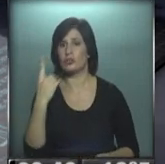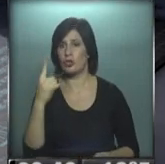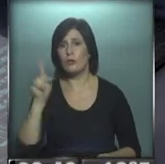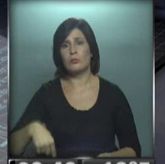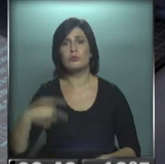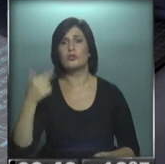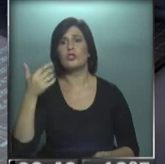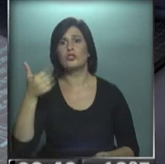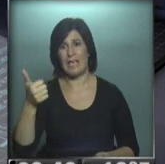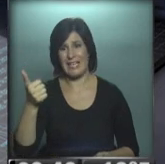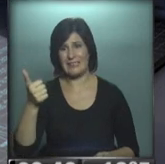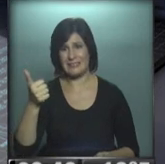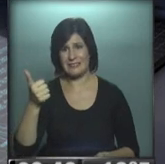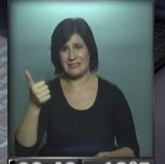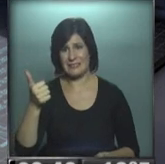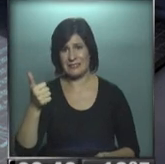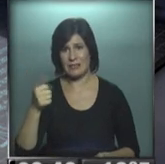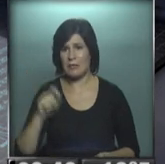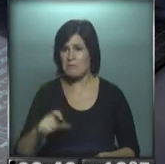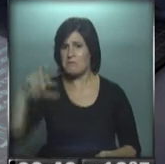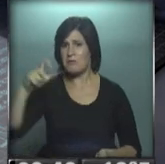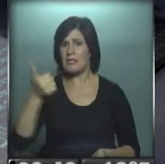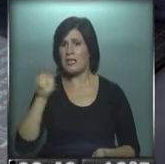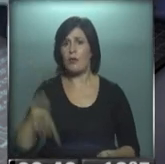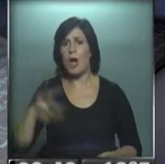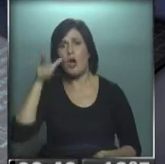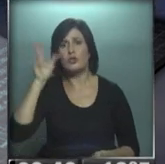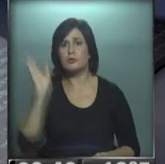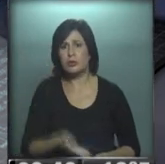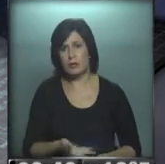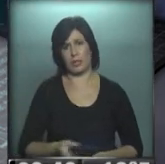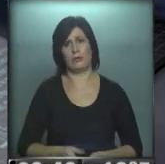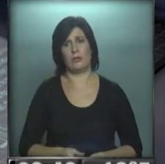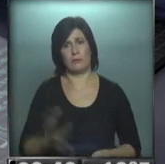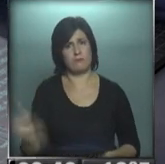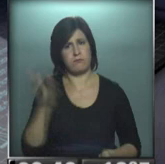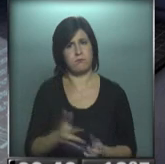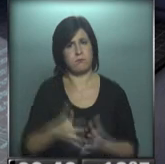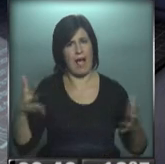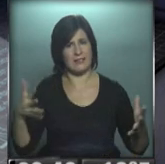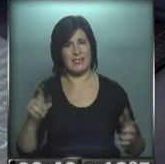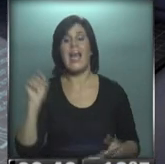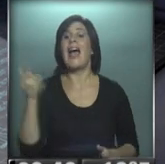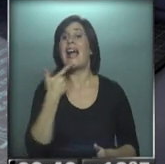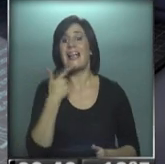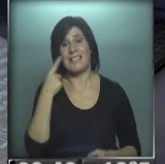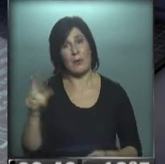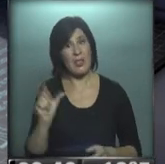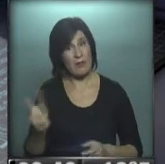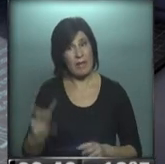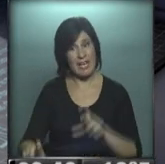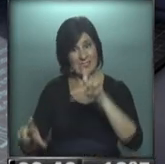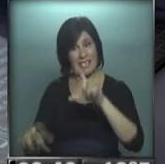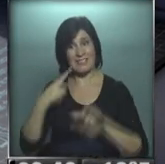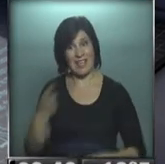2.400.6. Aumentó un 6,8%. Y volvemos a la producción de gas para notar justamente junto a ustedes las diferencias y lo pueden ver a través de